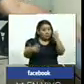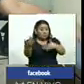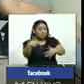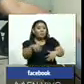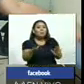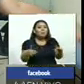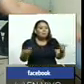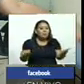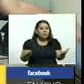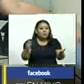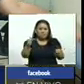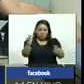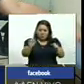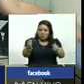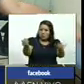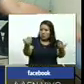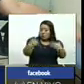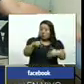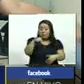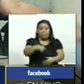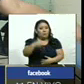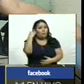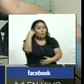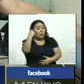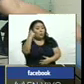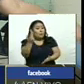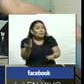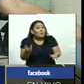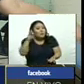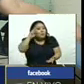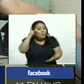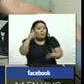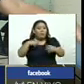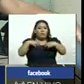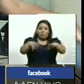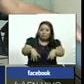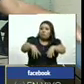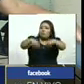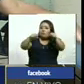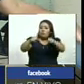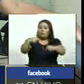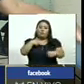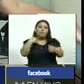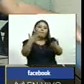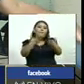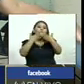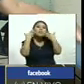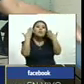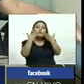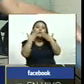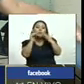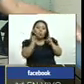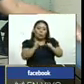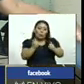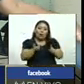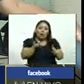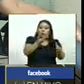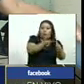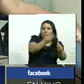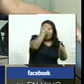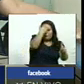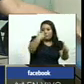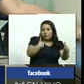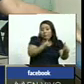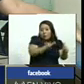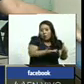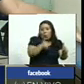que lo hagan, ¿verdad? Esto es importante porque esto puede salvar una vida también. Feliz, porque yo sé que con esto voy a ayudar a ella y así pues,